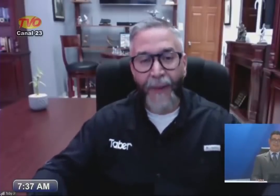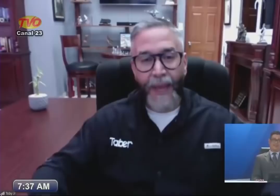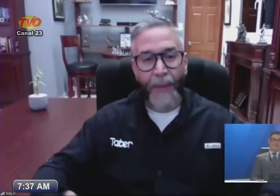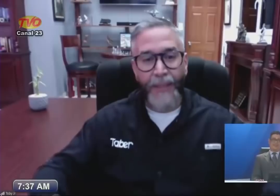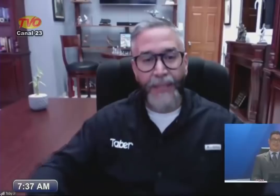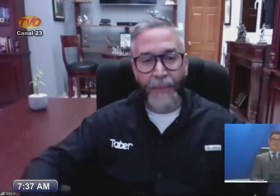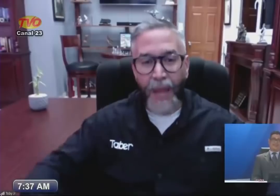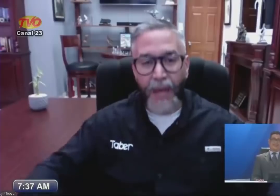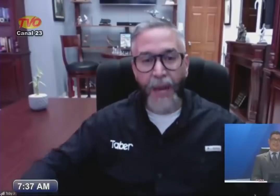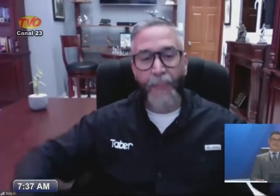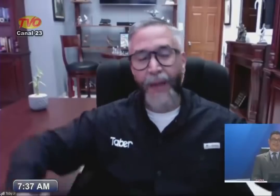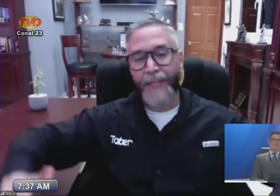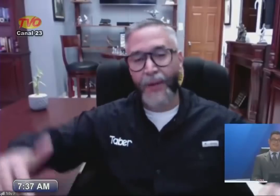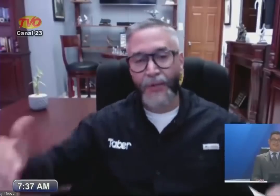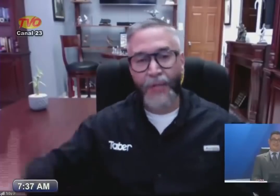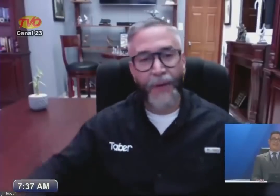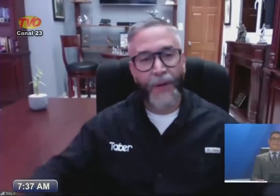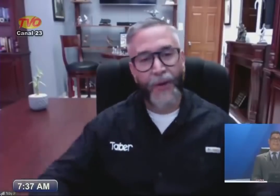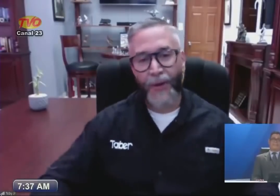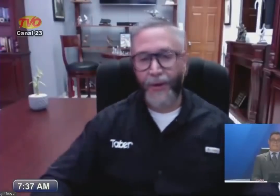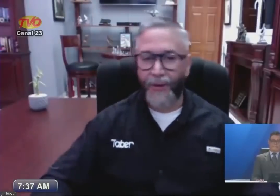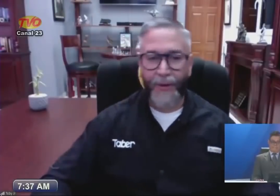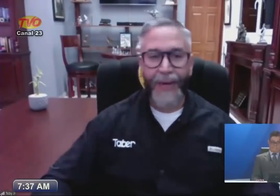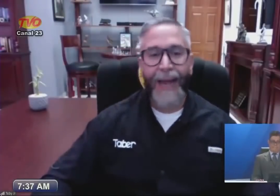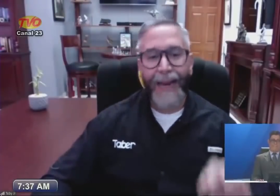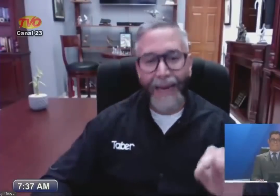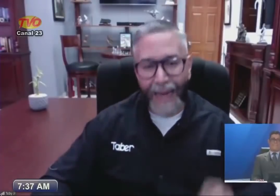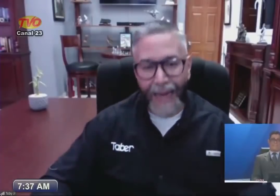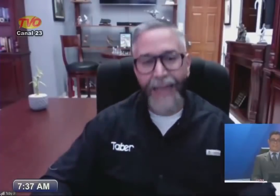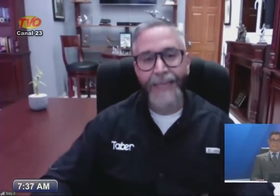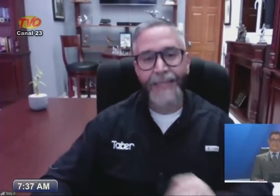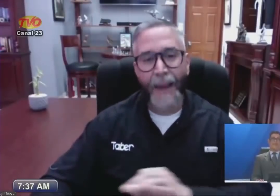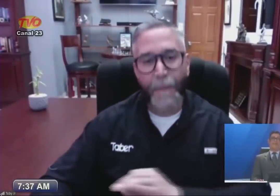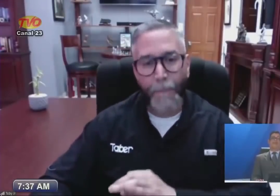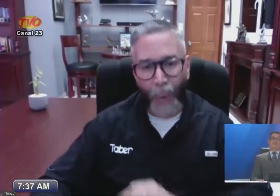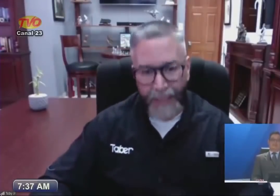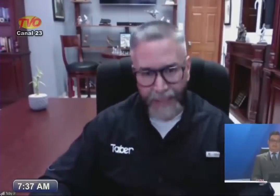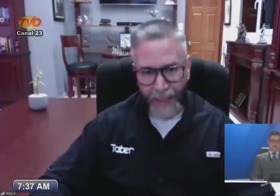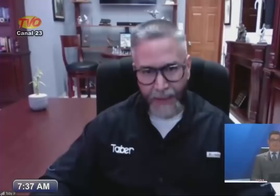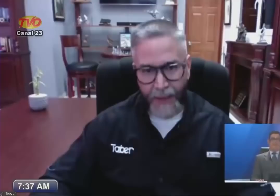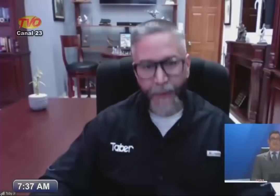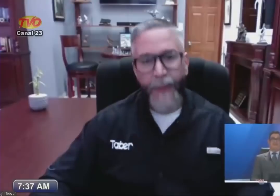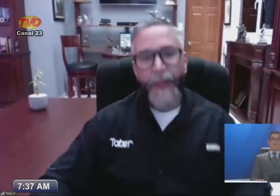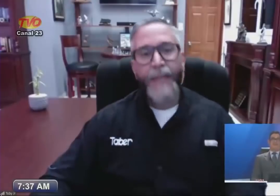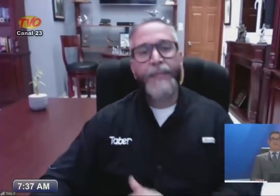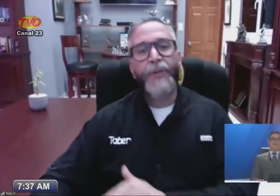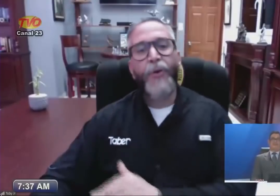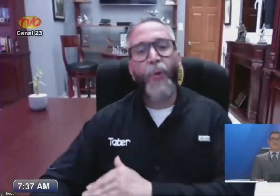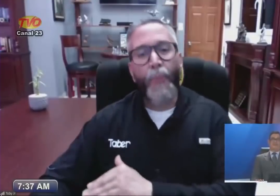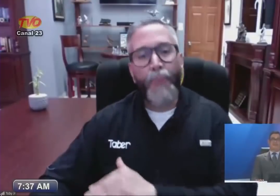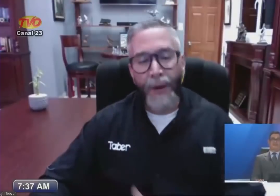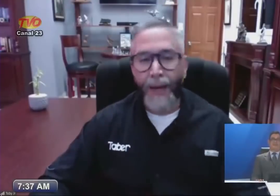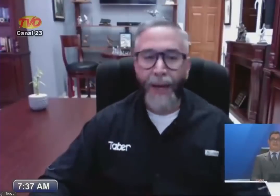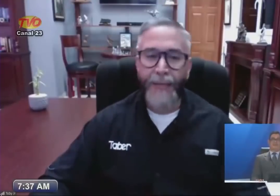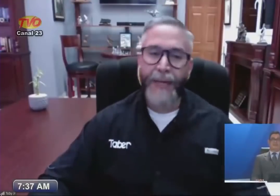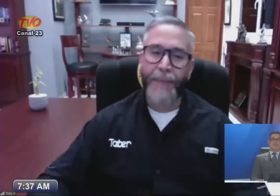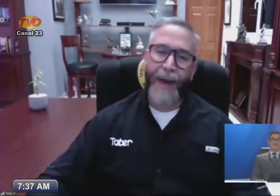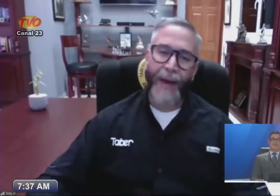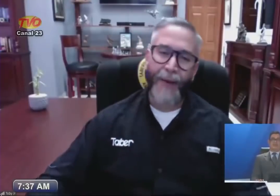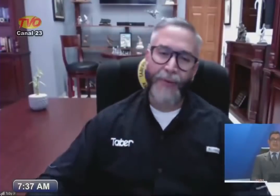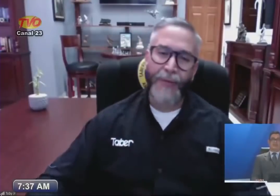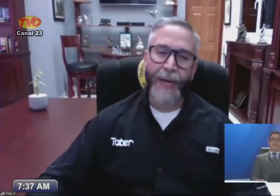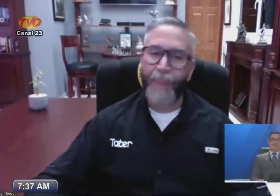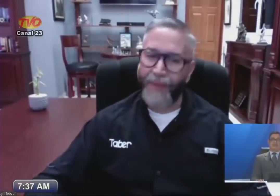el canal y le puede servir a la pn se nos sirve normal las reglas están puestas y si no cumplieron las reglas